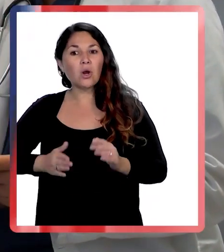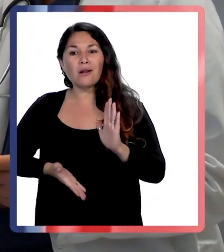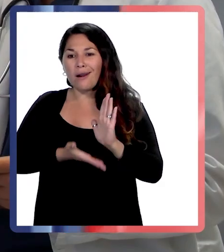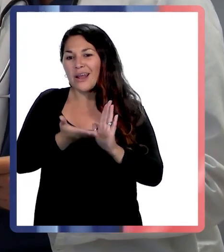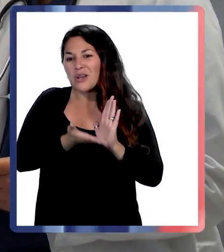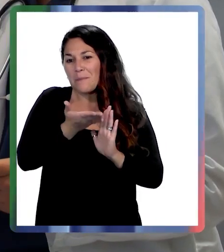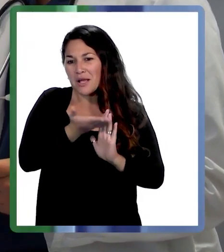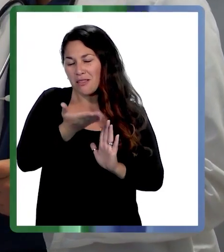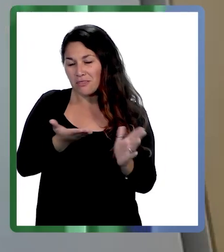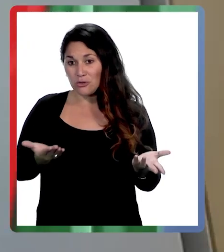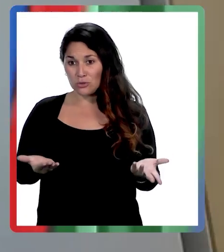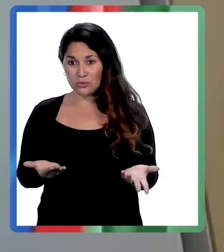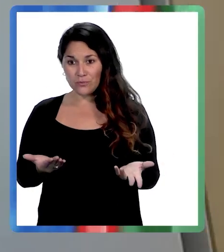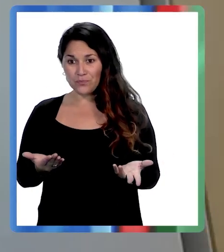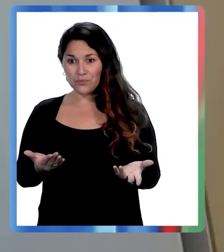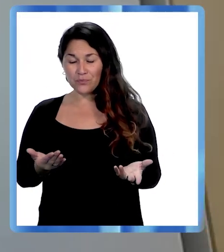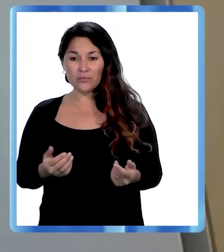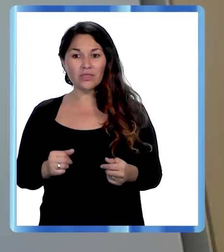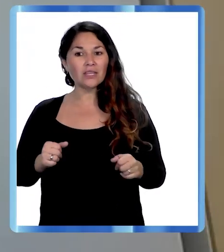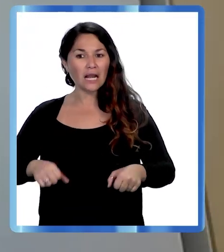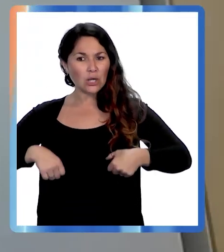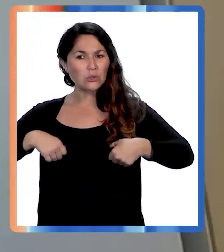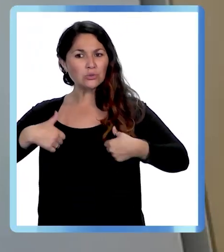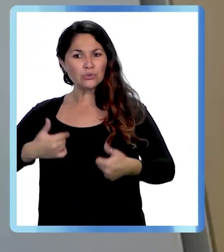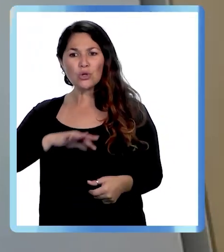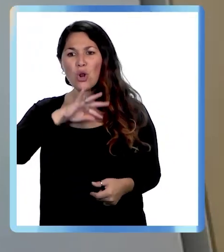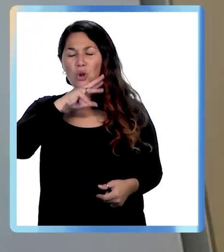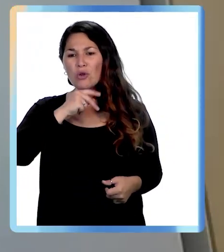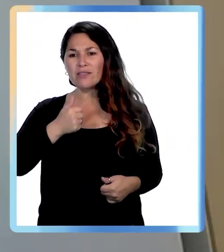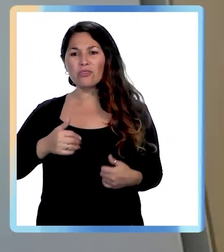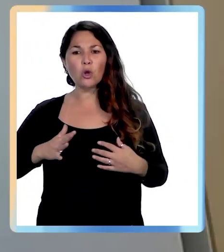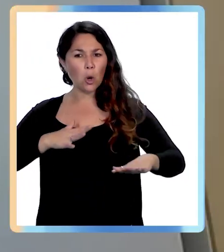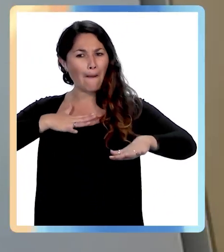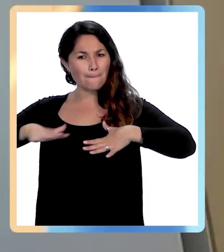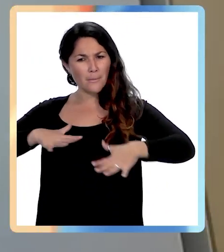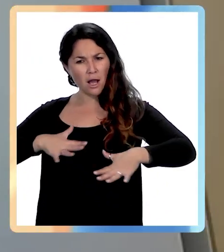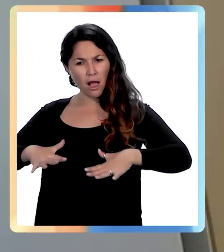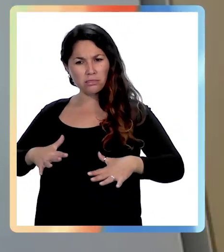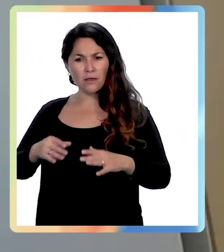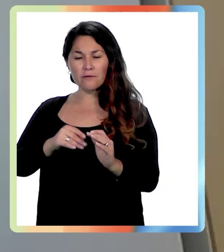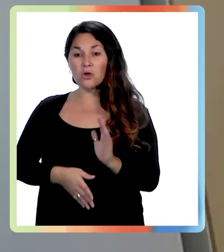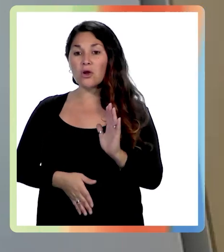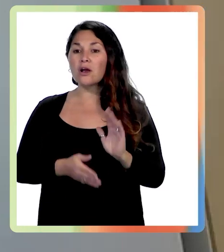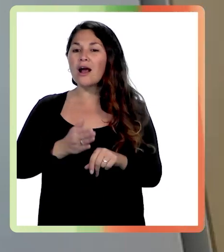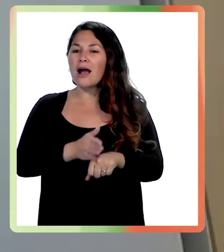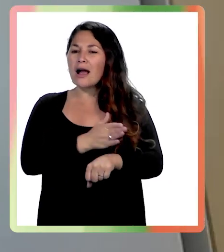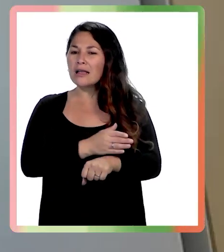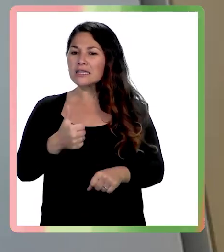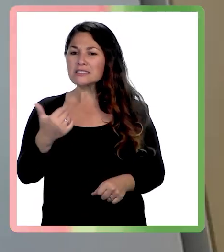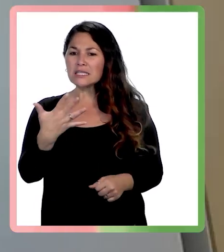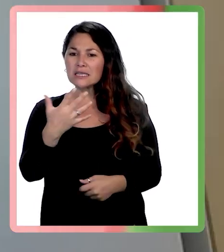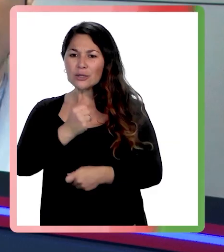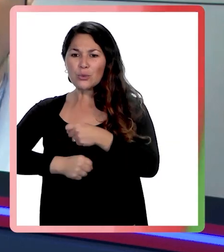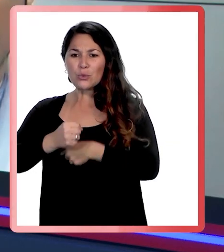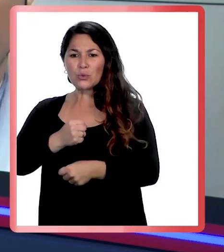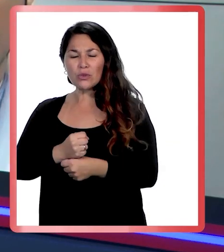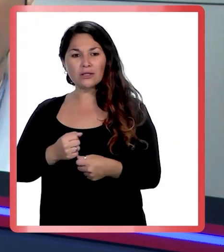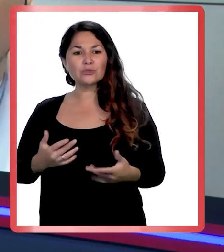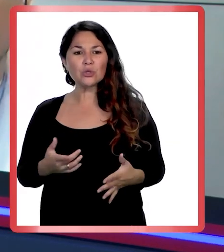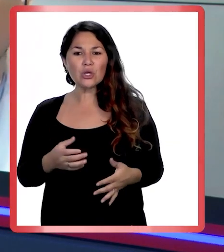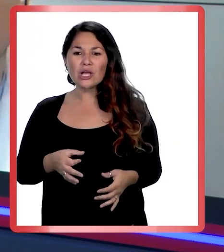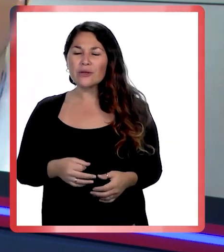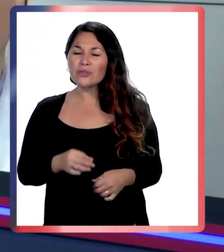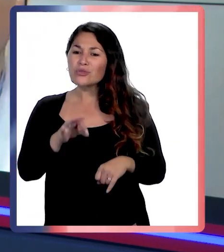en la edad que uno no quiere que aumente tampoco, que es la edad más activa de los seres humanos, que en el fondo es antes de los 65 años. Claro,